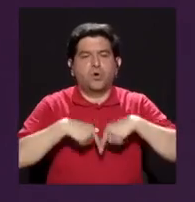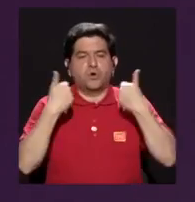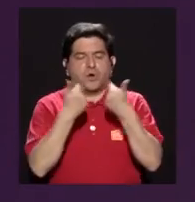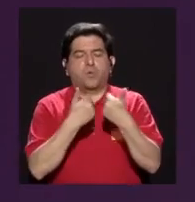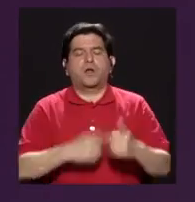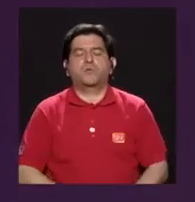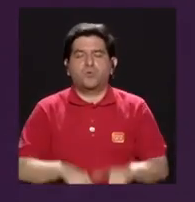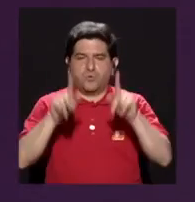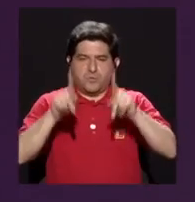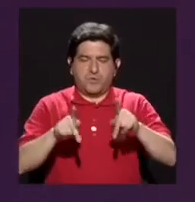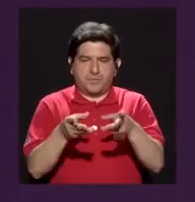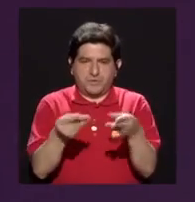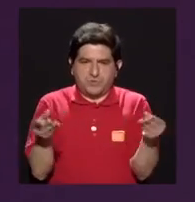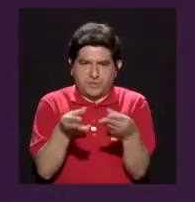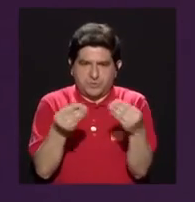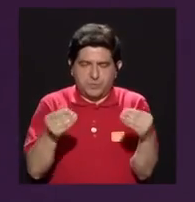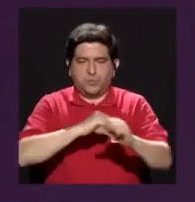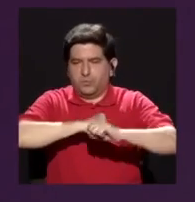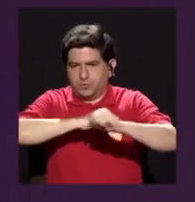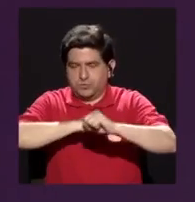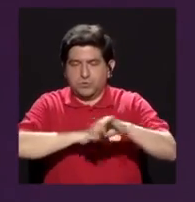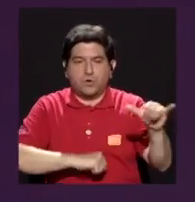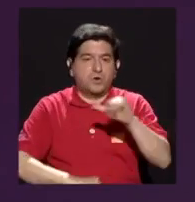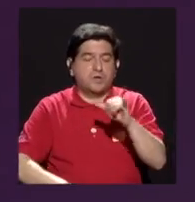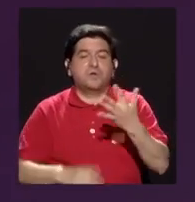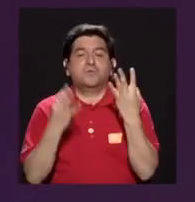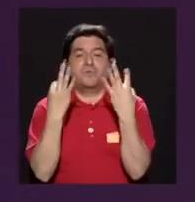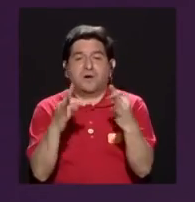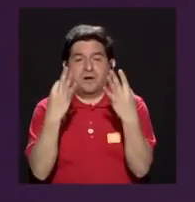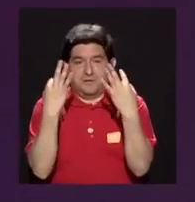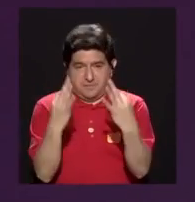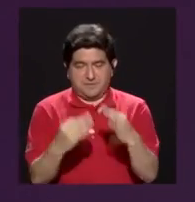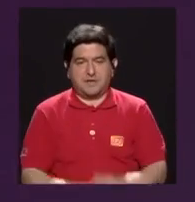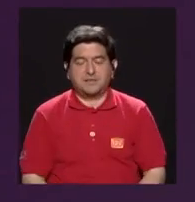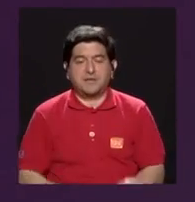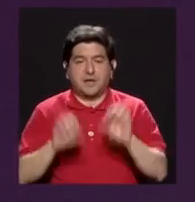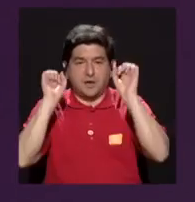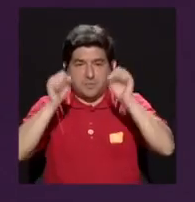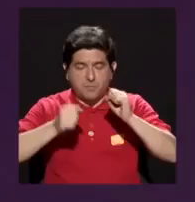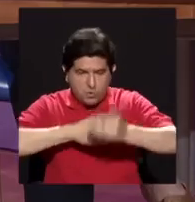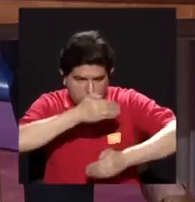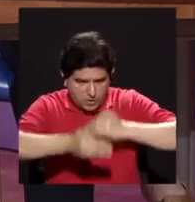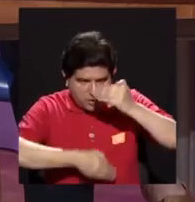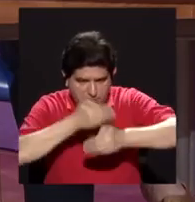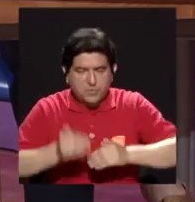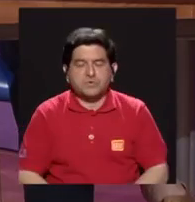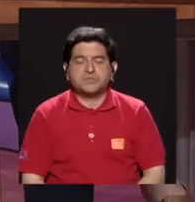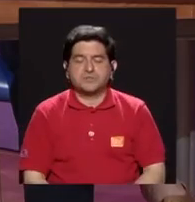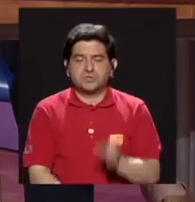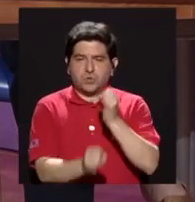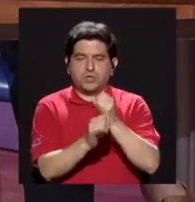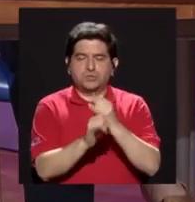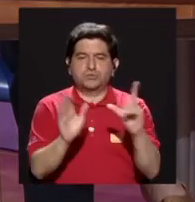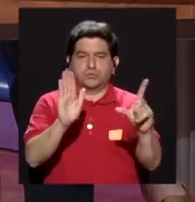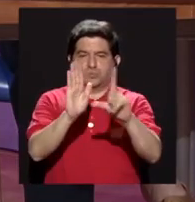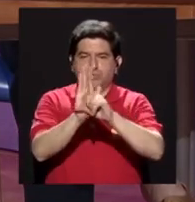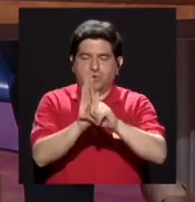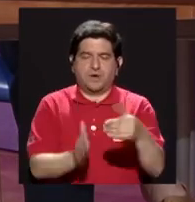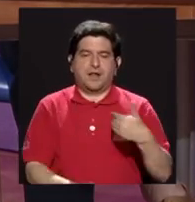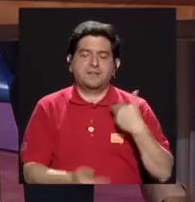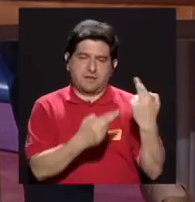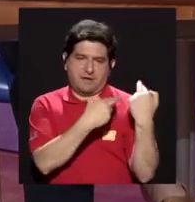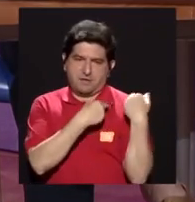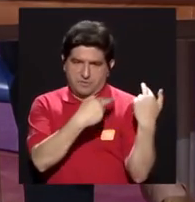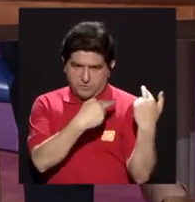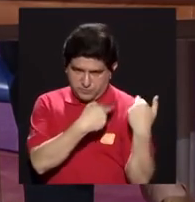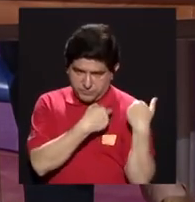anunciantes que la produjeron pero también para poder en algún momento canalizar la ante el ente legal verdad que tiene la competencia